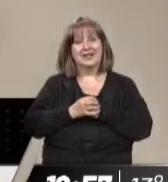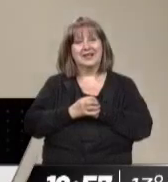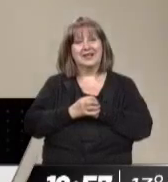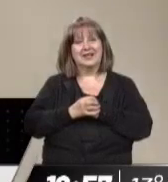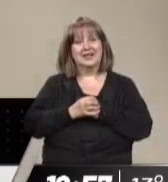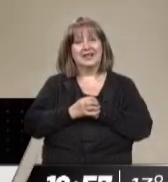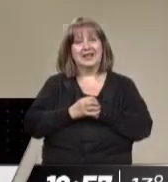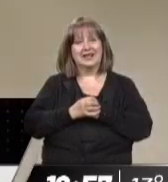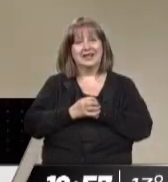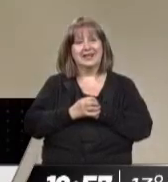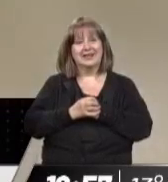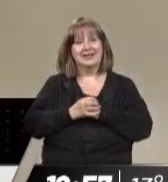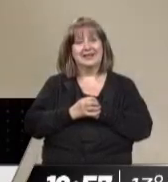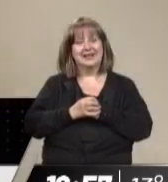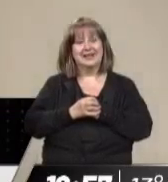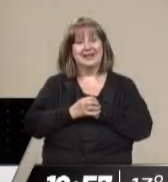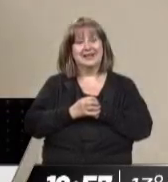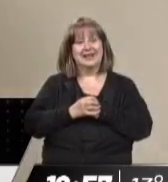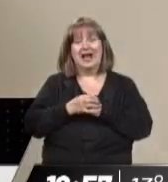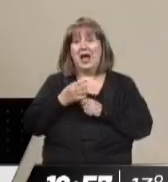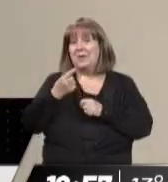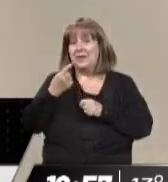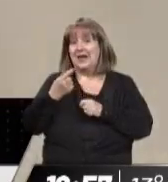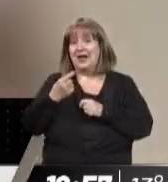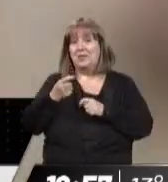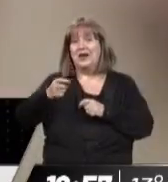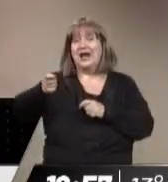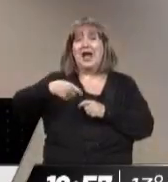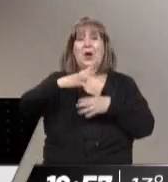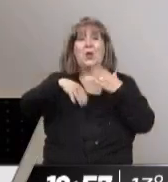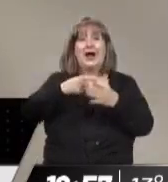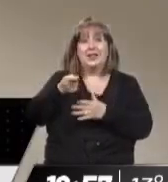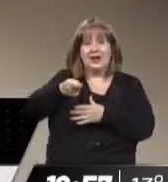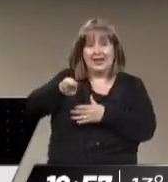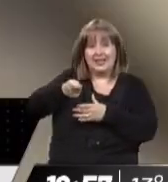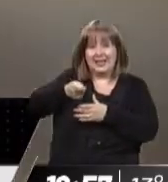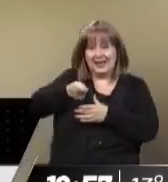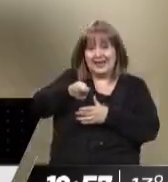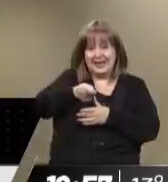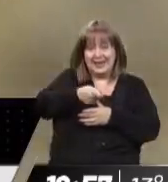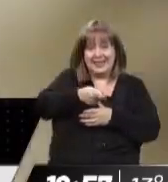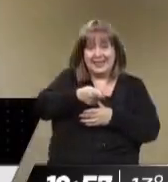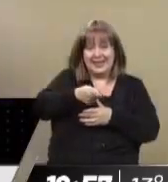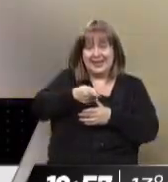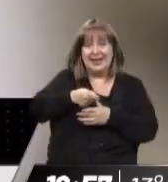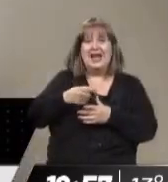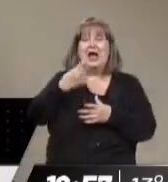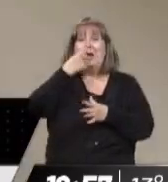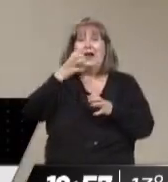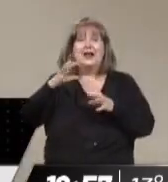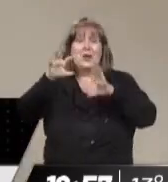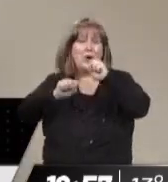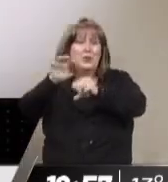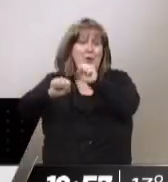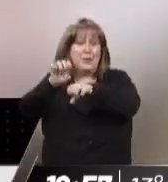él lo identifica. Claro, entonces él, mirá cómo mueve la linterna para que el perrito lo siga. Ay, no, mi vida. Pero, era...